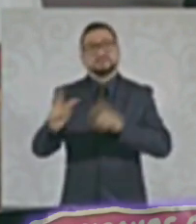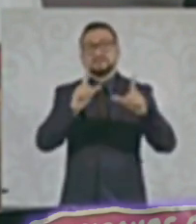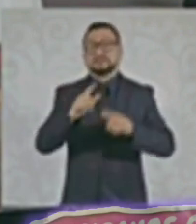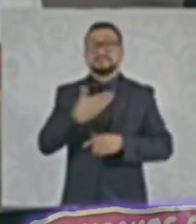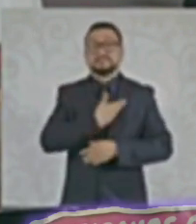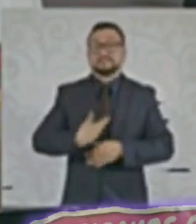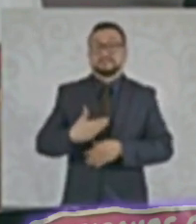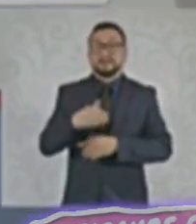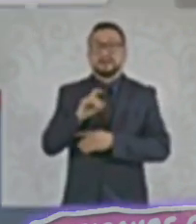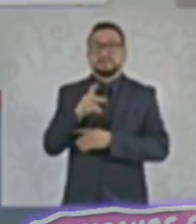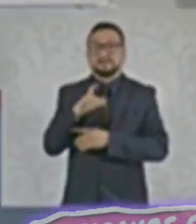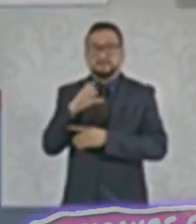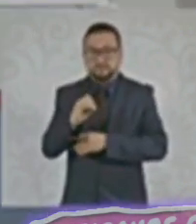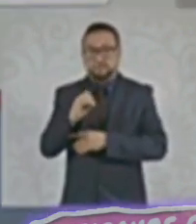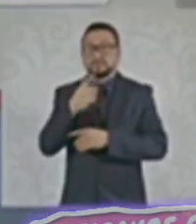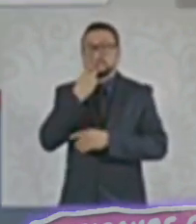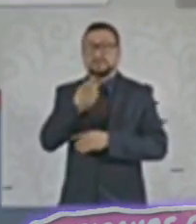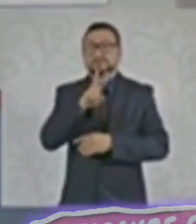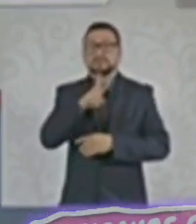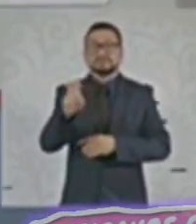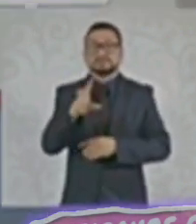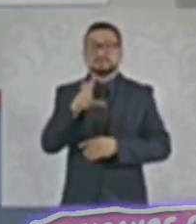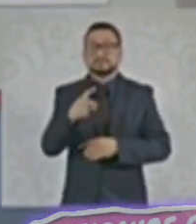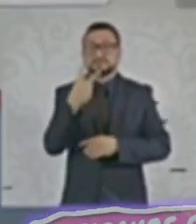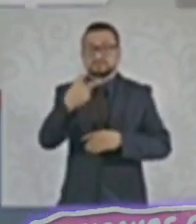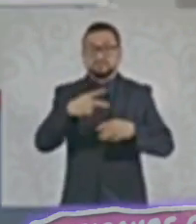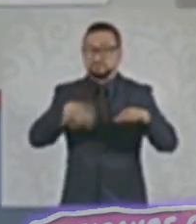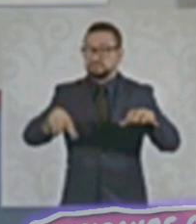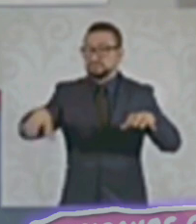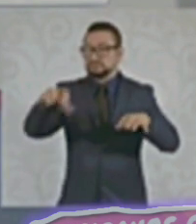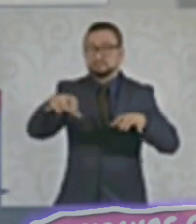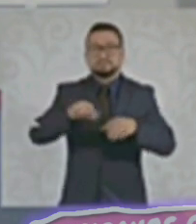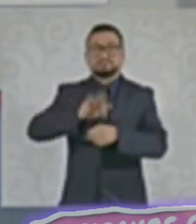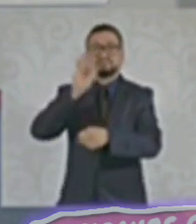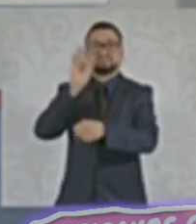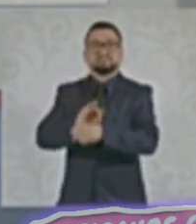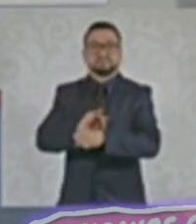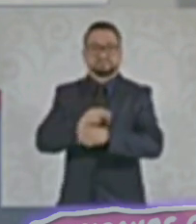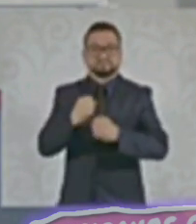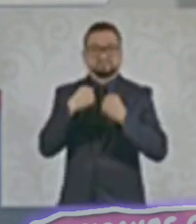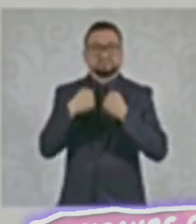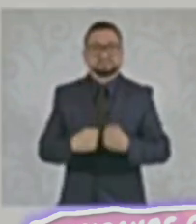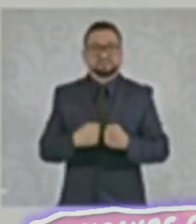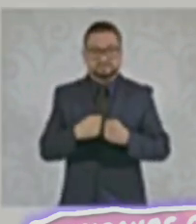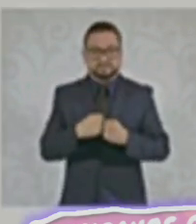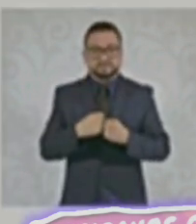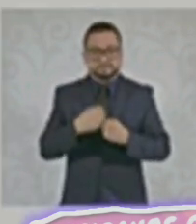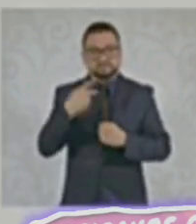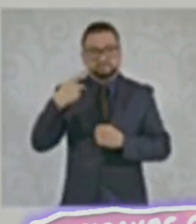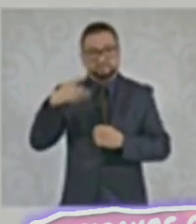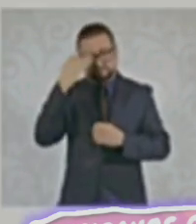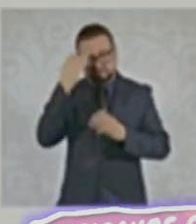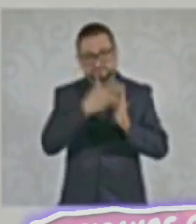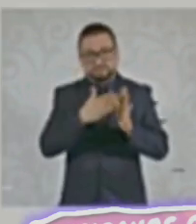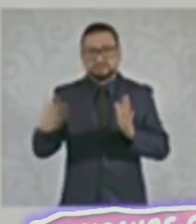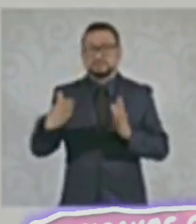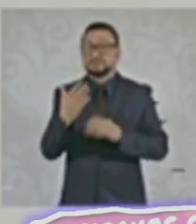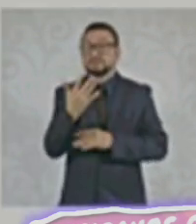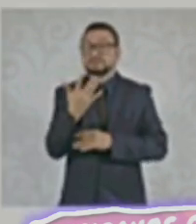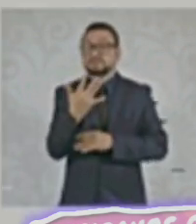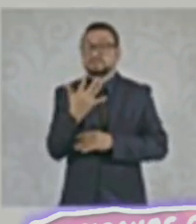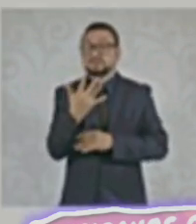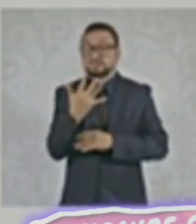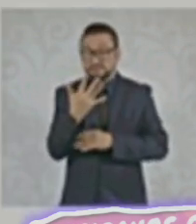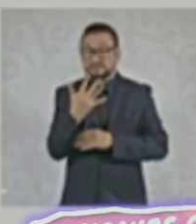Obrador dejó 232 áreas naturales protegidas. En su periodo se logró proteger 50